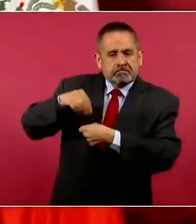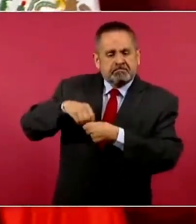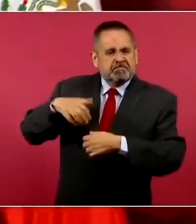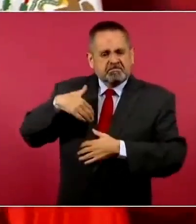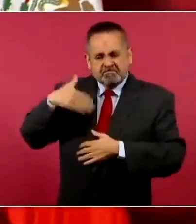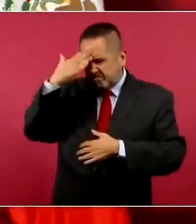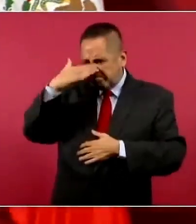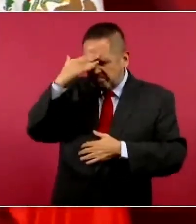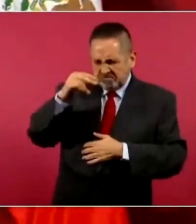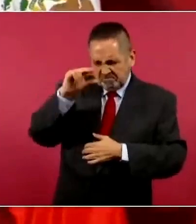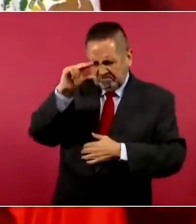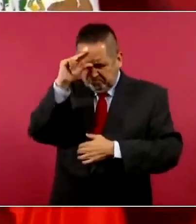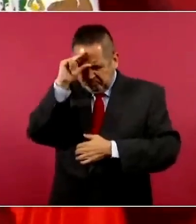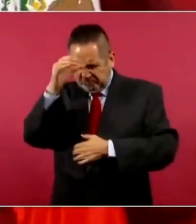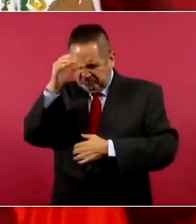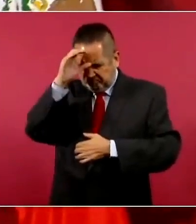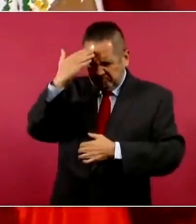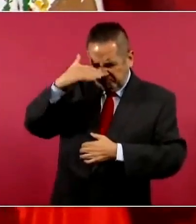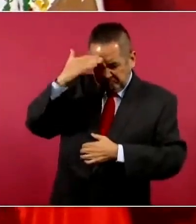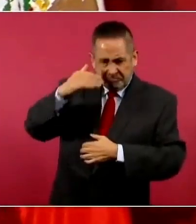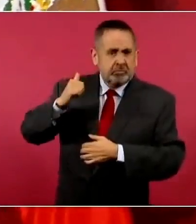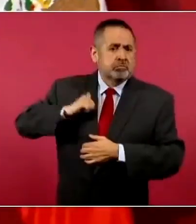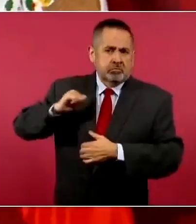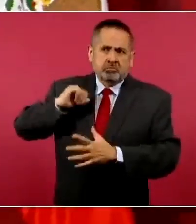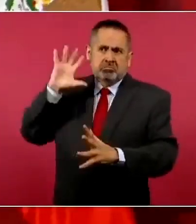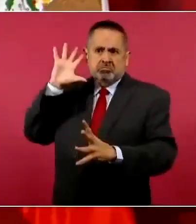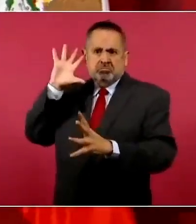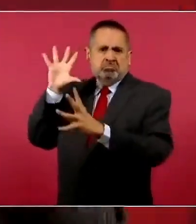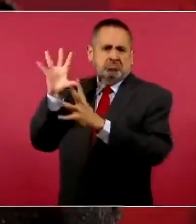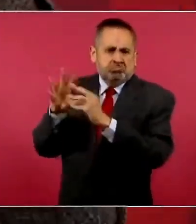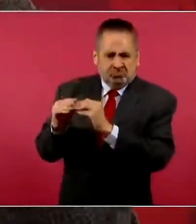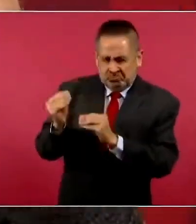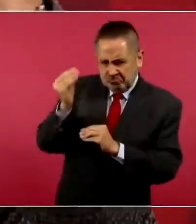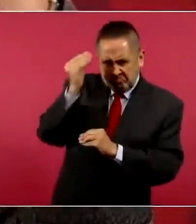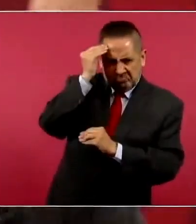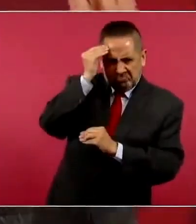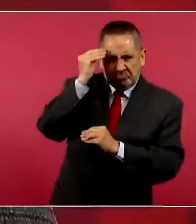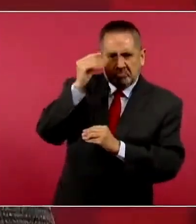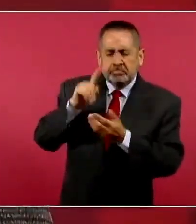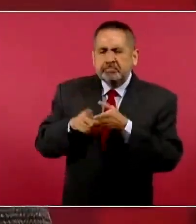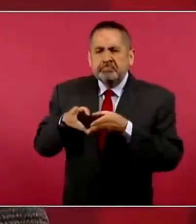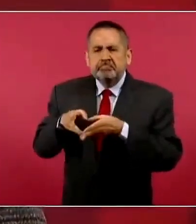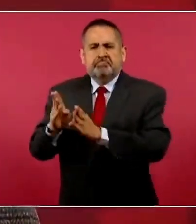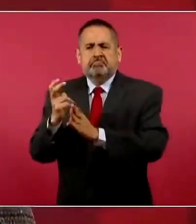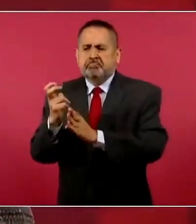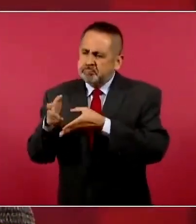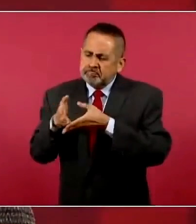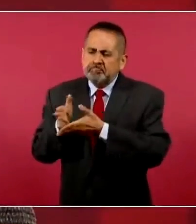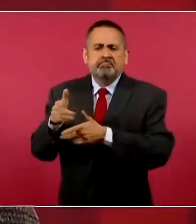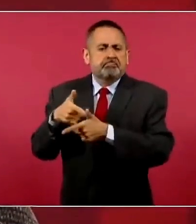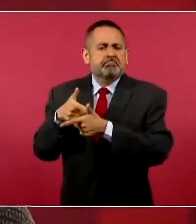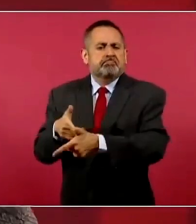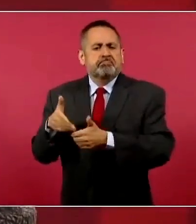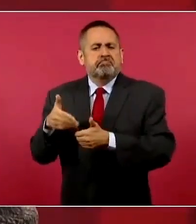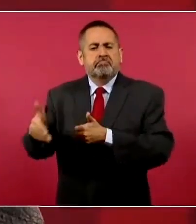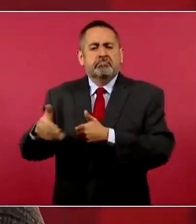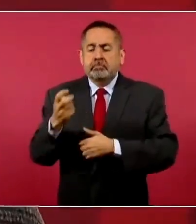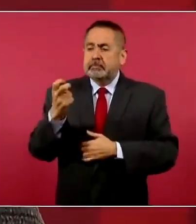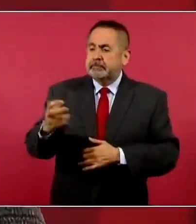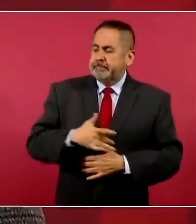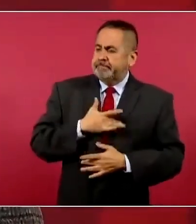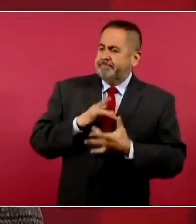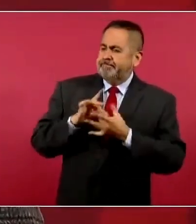conocimiento, de nuestra sabiduría. Ahí está el camino a seguir. Ese es el